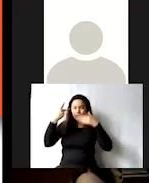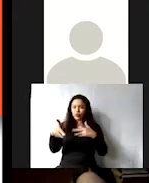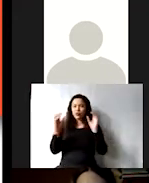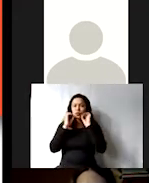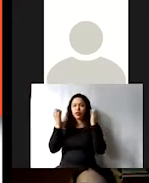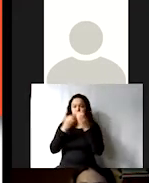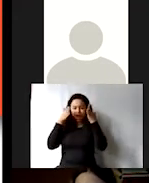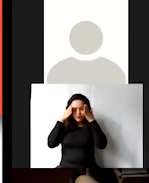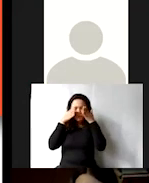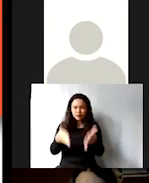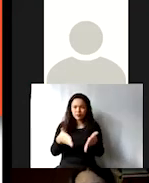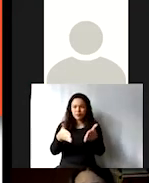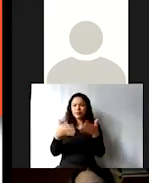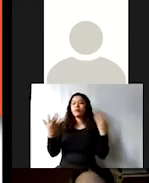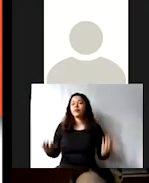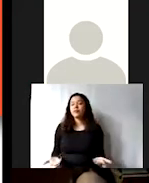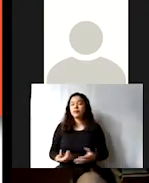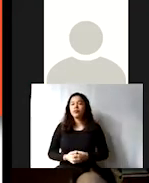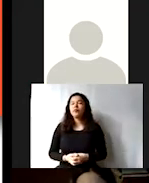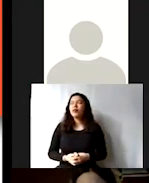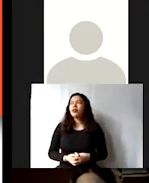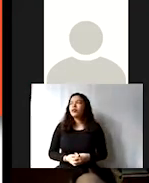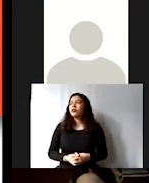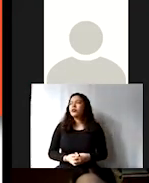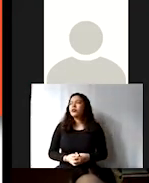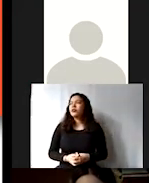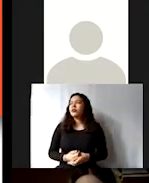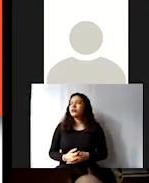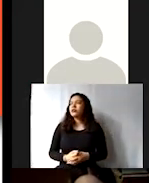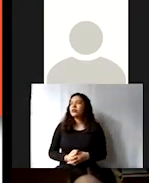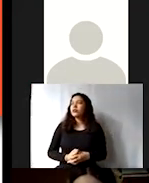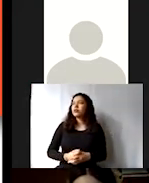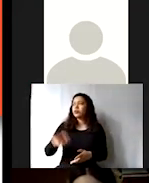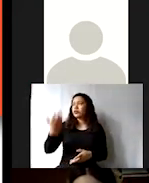organizaciones. Puede, digo, no sé por aquí quién ande